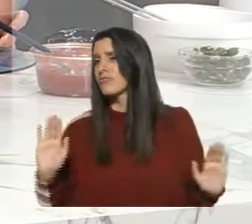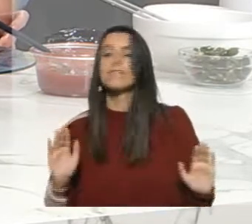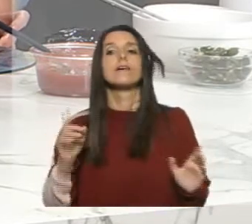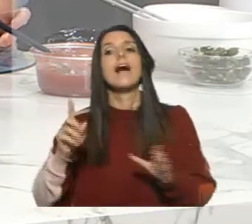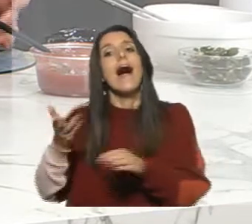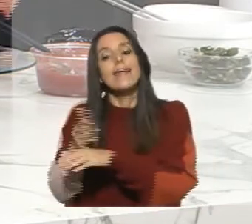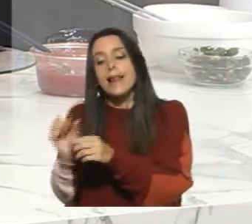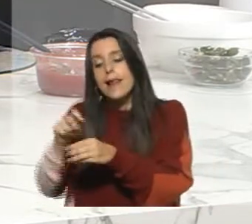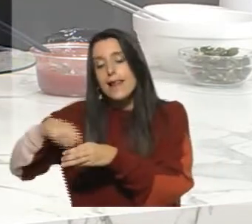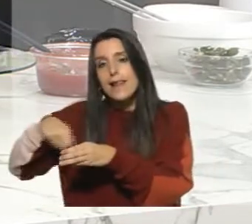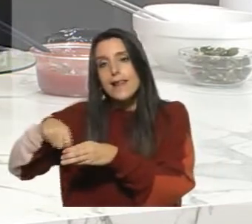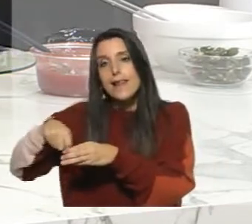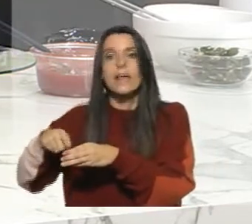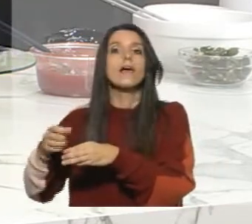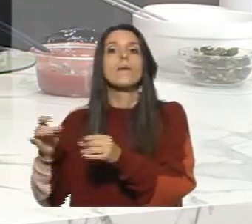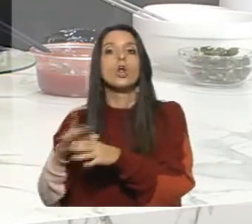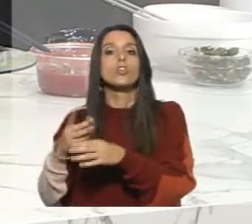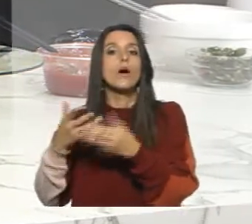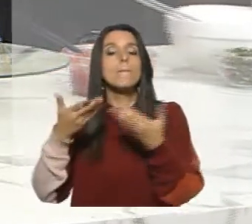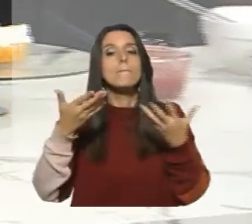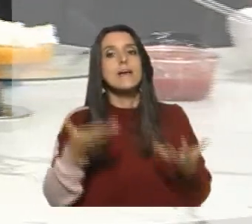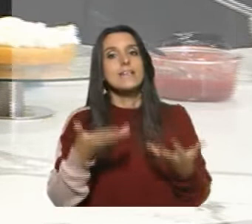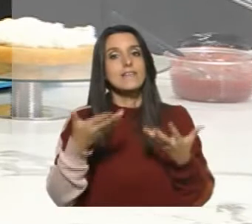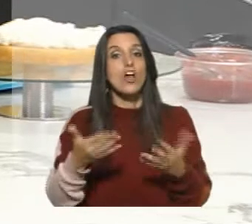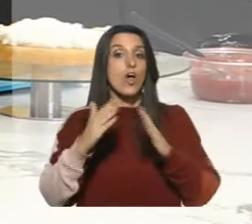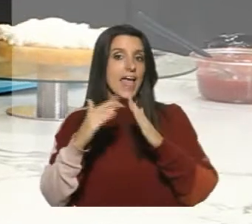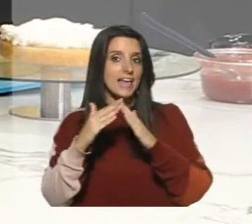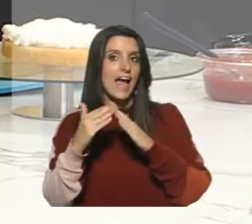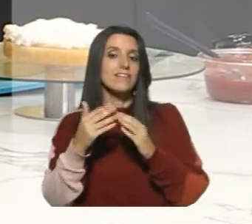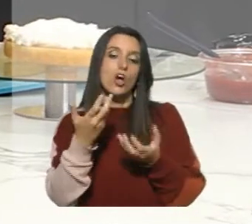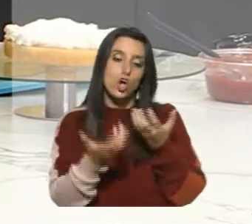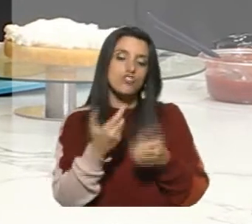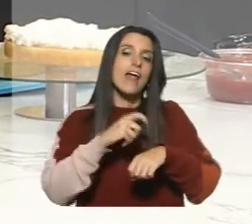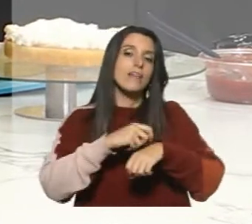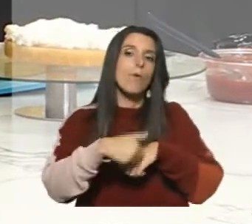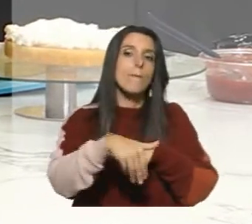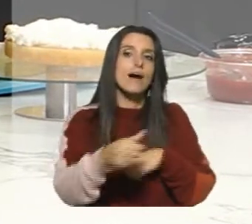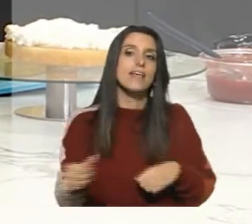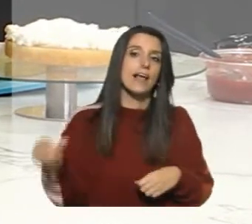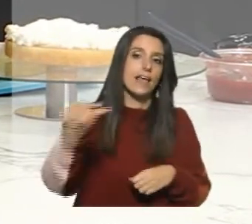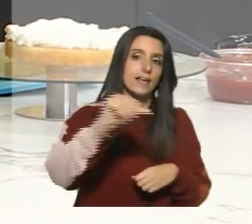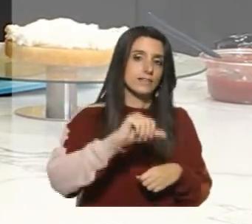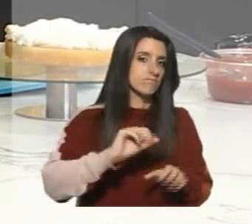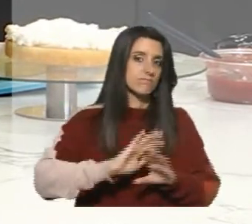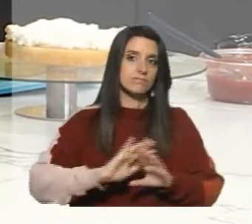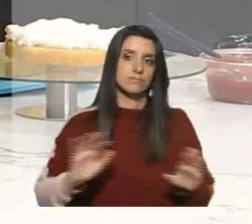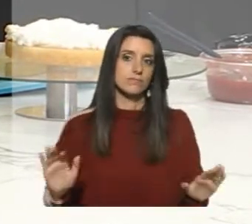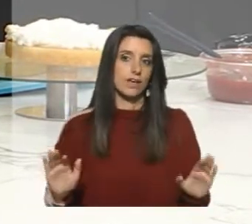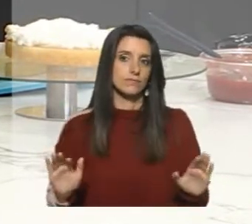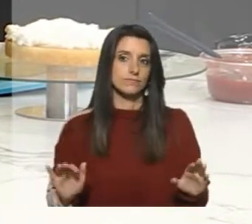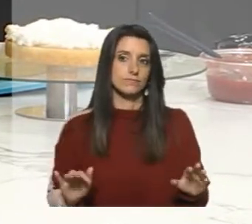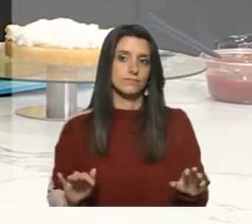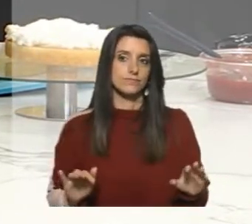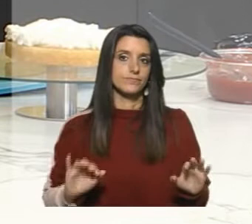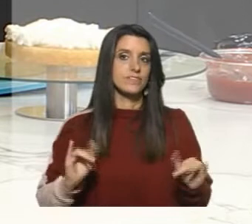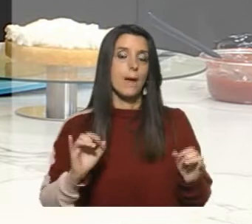va para ahí. Perfecto. Y lo que es un espesante, te va a ayudar vos en casa a cocinarlo un poquito más y le vas a ir agregando así. Ahí va. Y